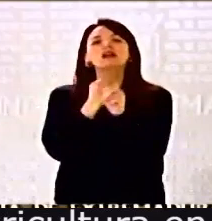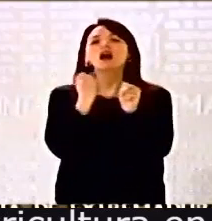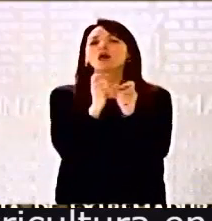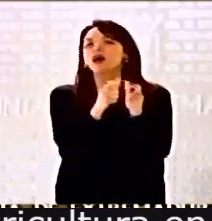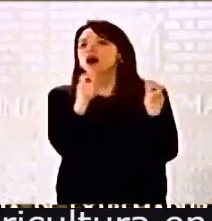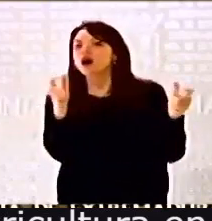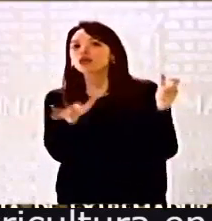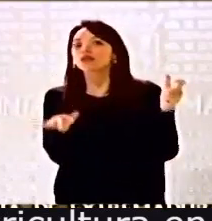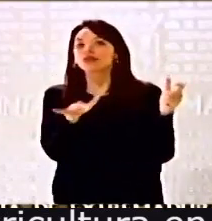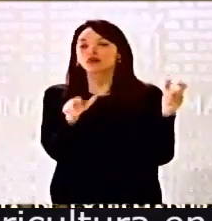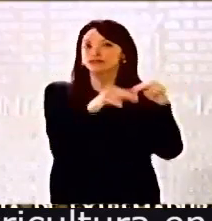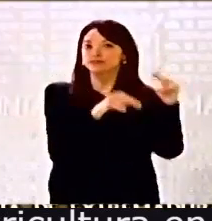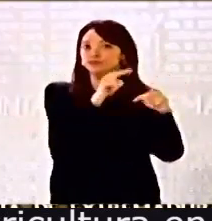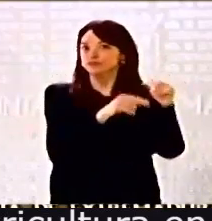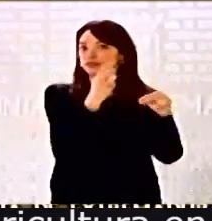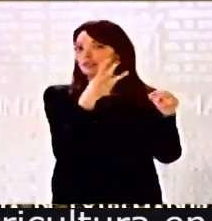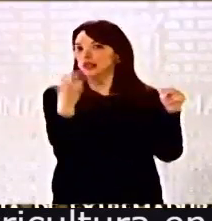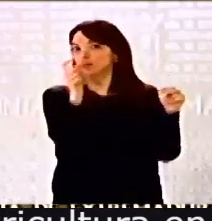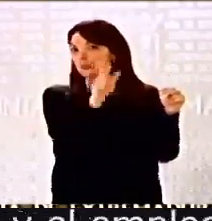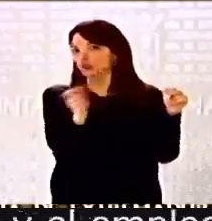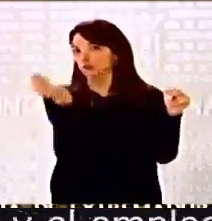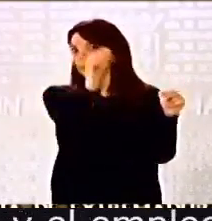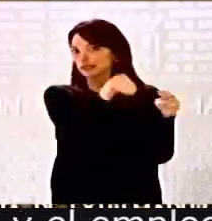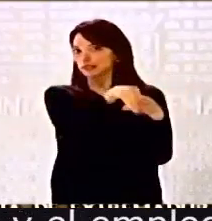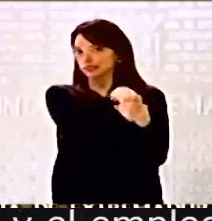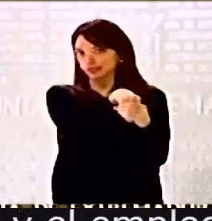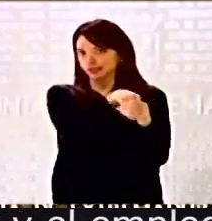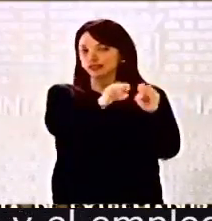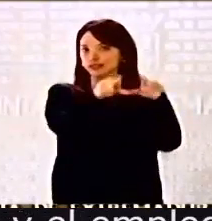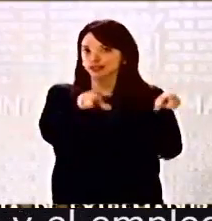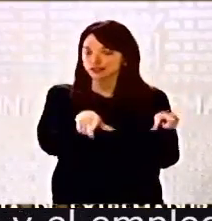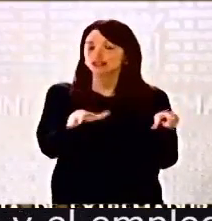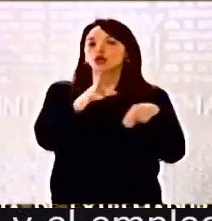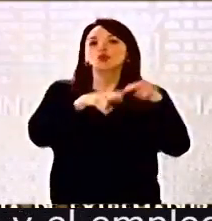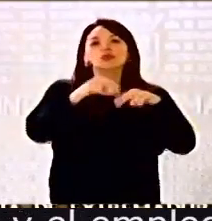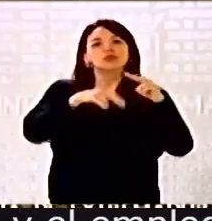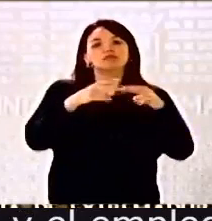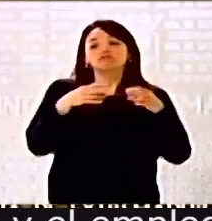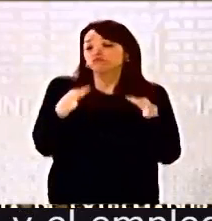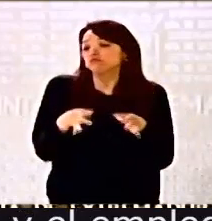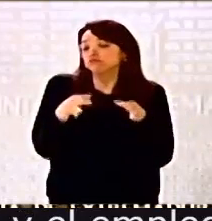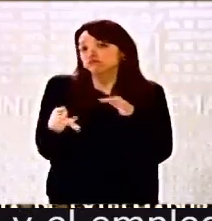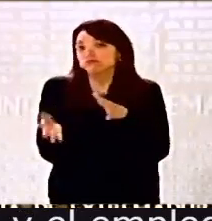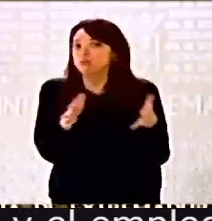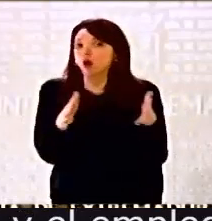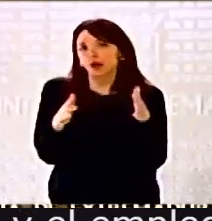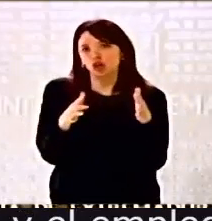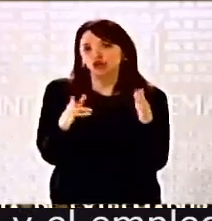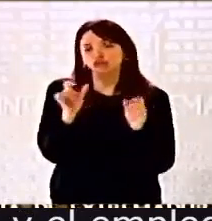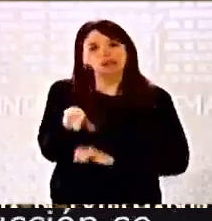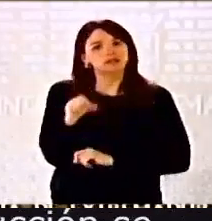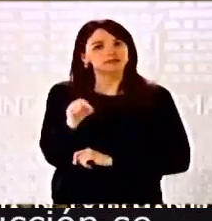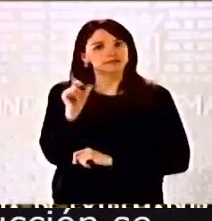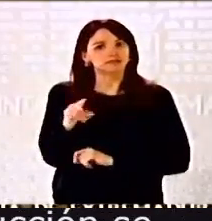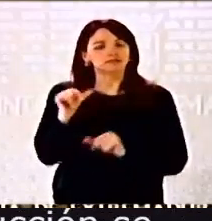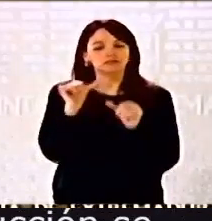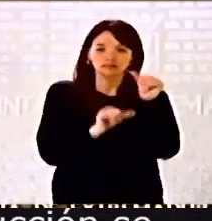construcción en 300. Mirad siempre que la construcción se comporta de una forma bastante irregular en unas